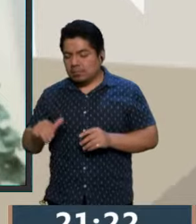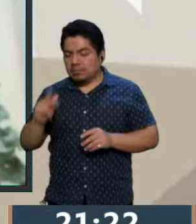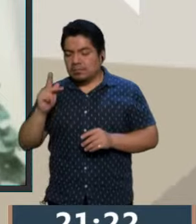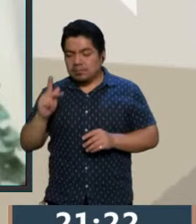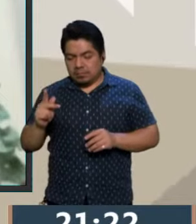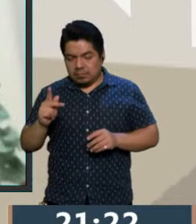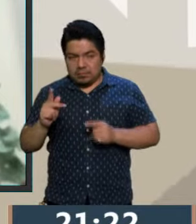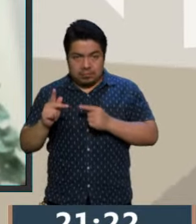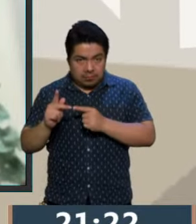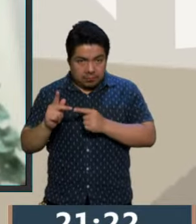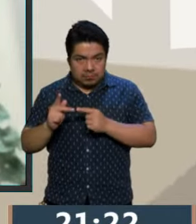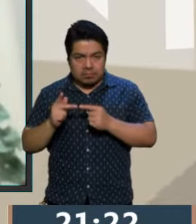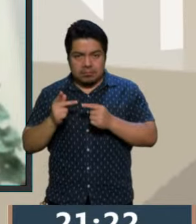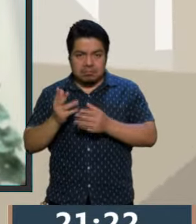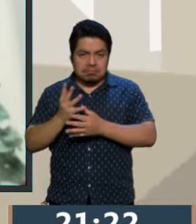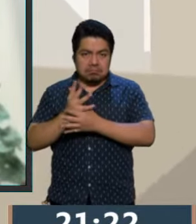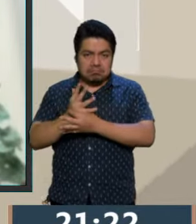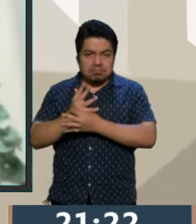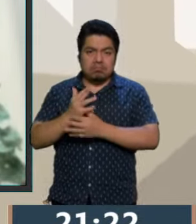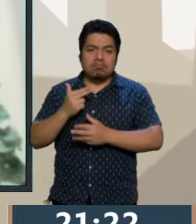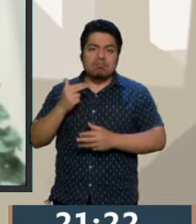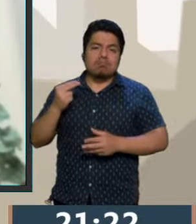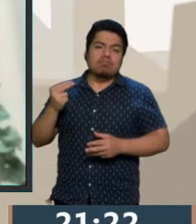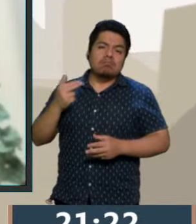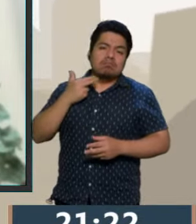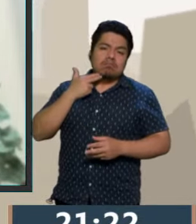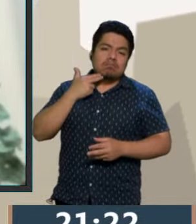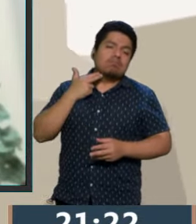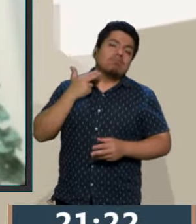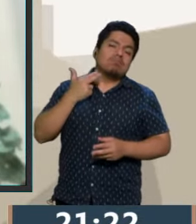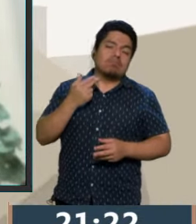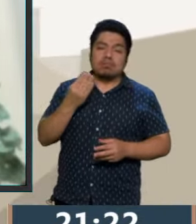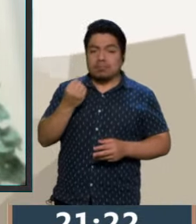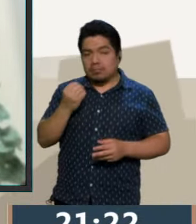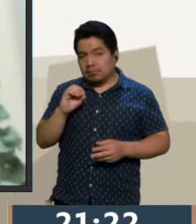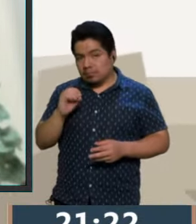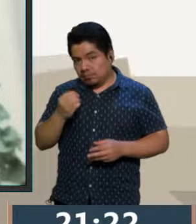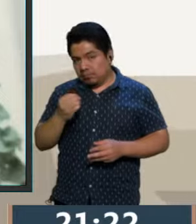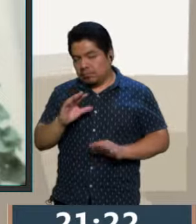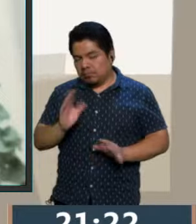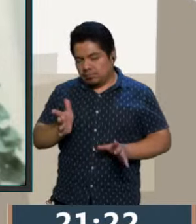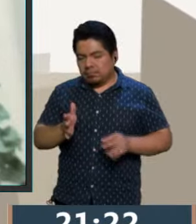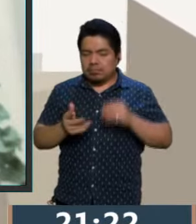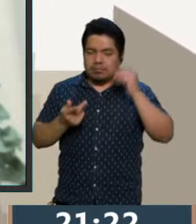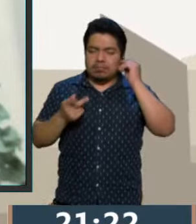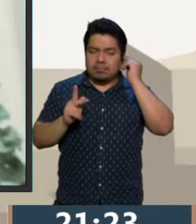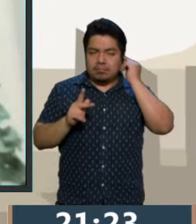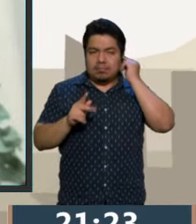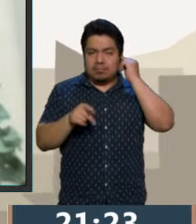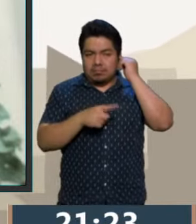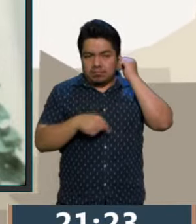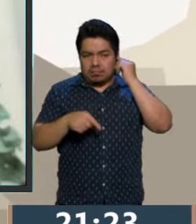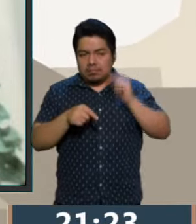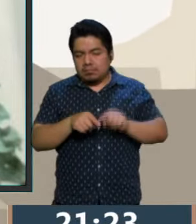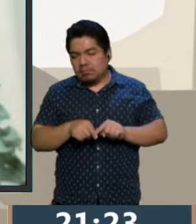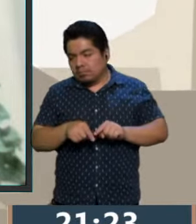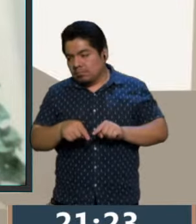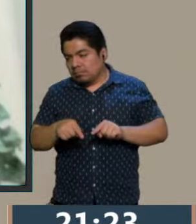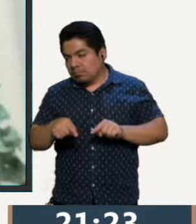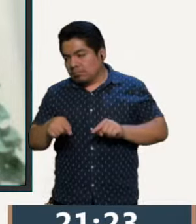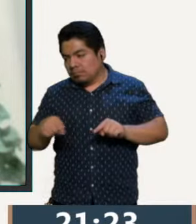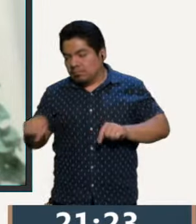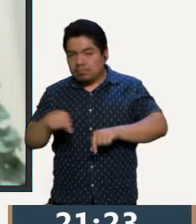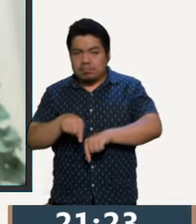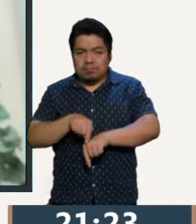pues venía argumentando que era un suicidio desde el 9 de octubre. Pero esto se alarga, toda